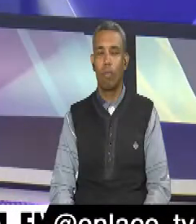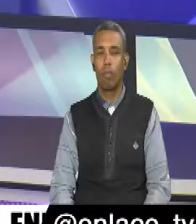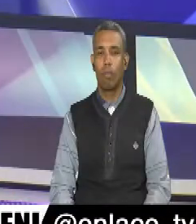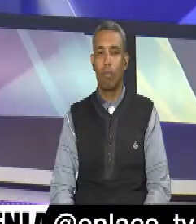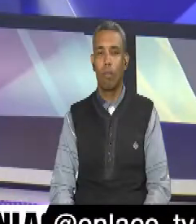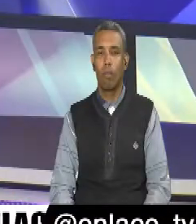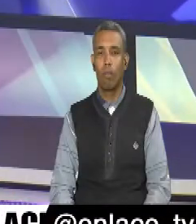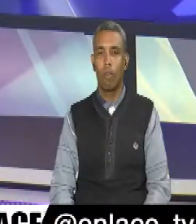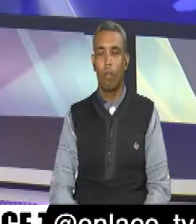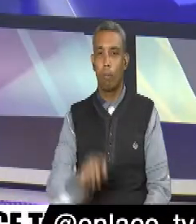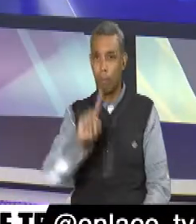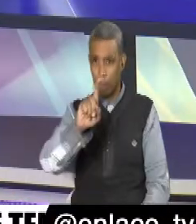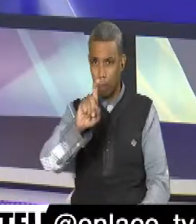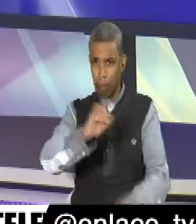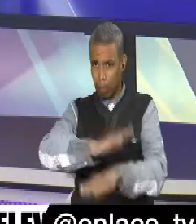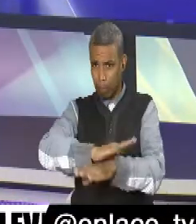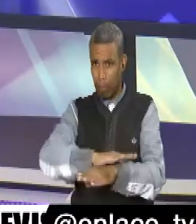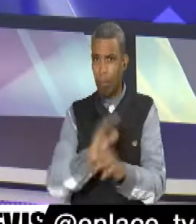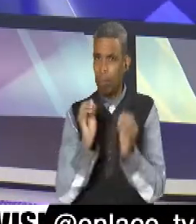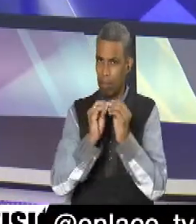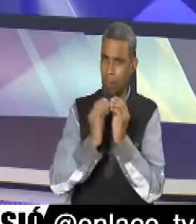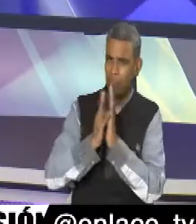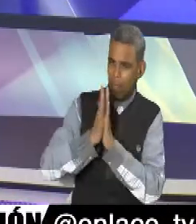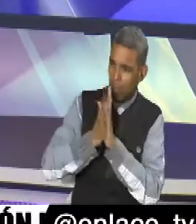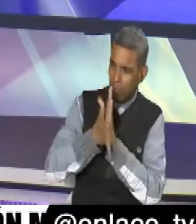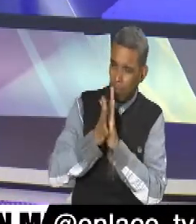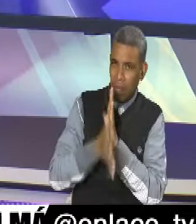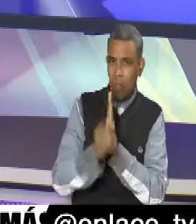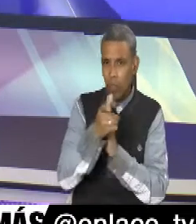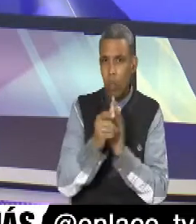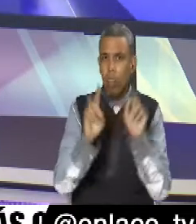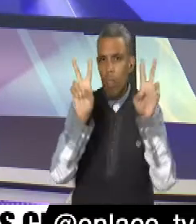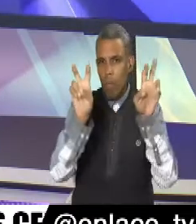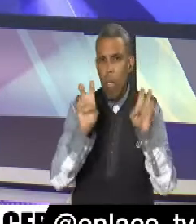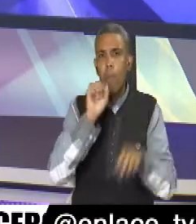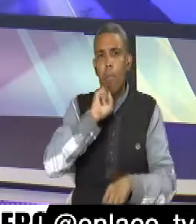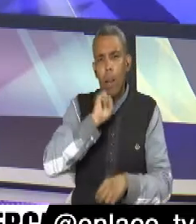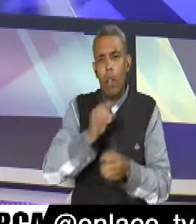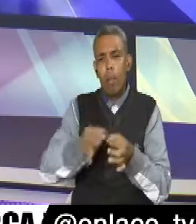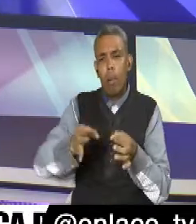Tenemos una cita a las 6 en punto de la tarde para que se entere de todo lo que sucede en Barranca Bermeja y la